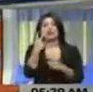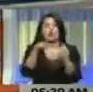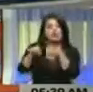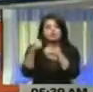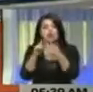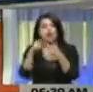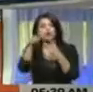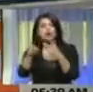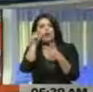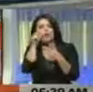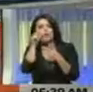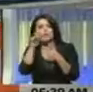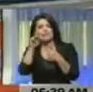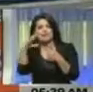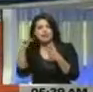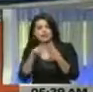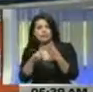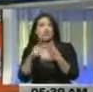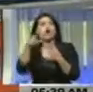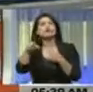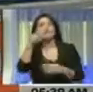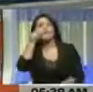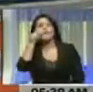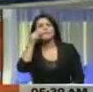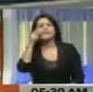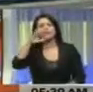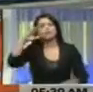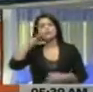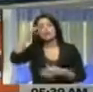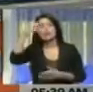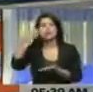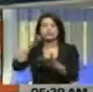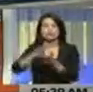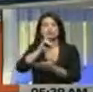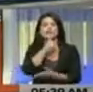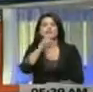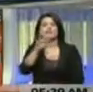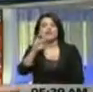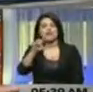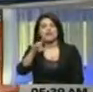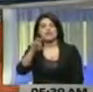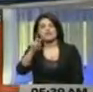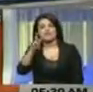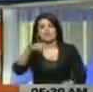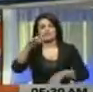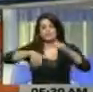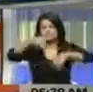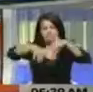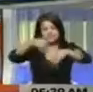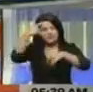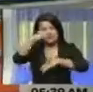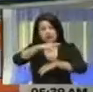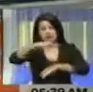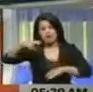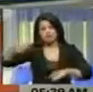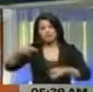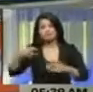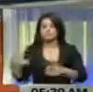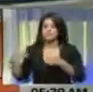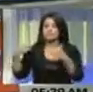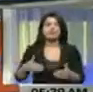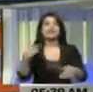Marcelino Bolívar, y la de natación del fallecido, Dios lo tenga en la gloria, Rafael Vidal en 200 metros mariposa. Luego, en Revolución, desde el 84,